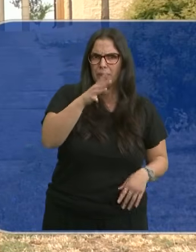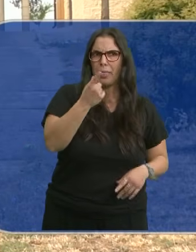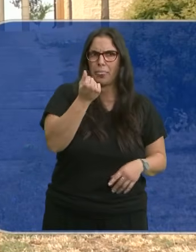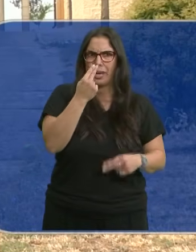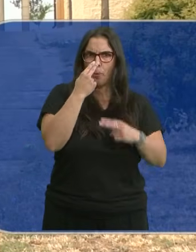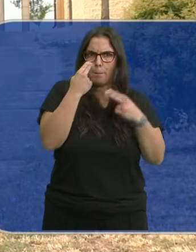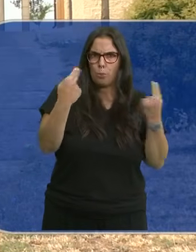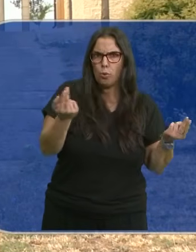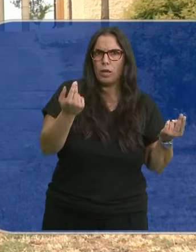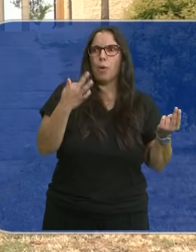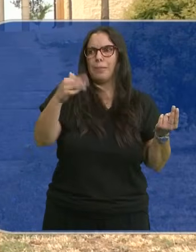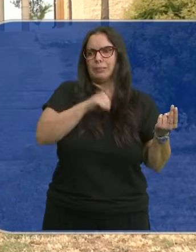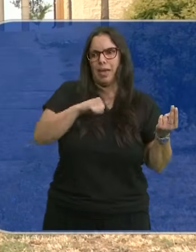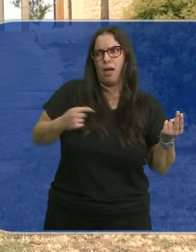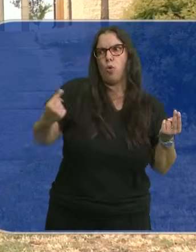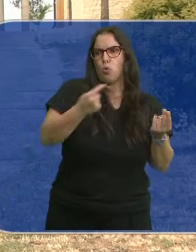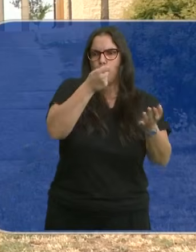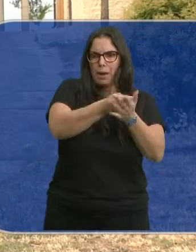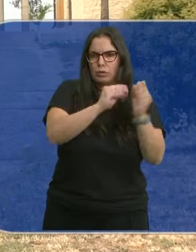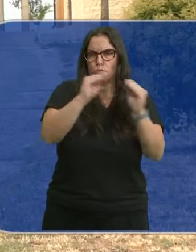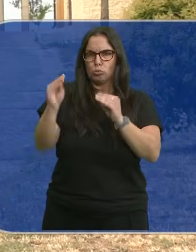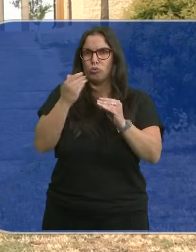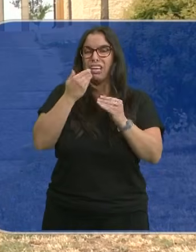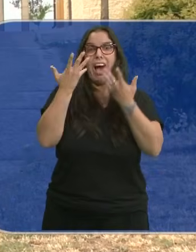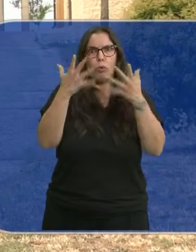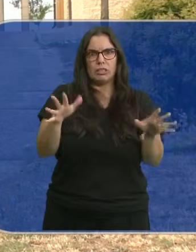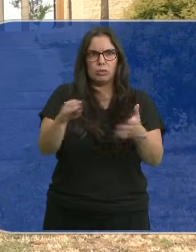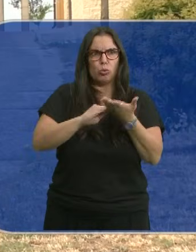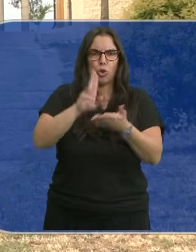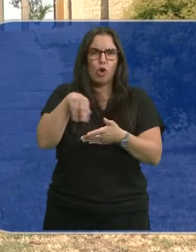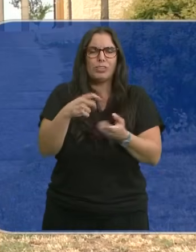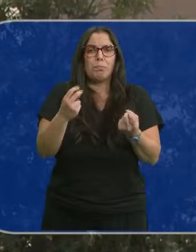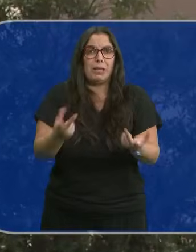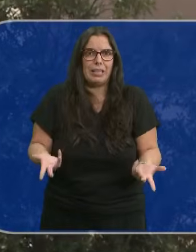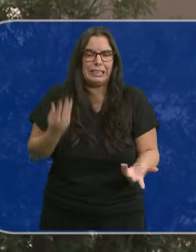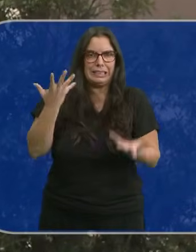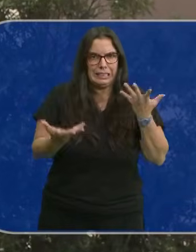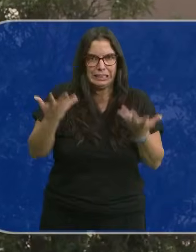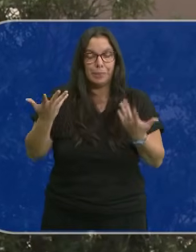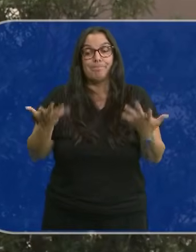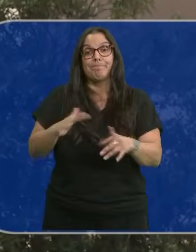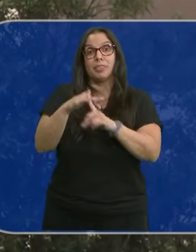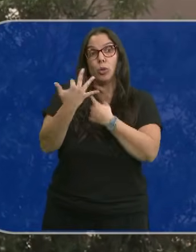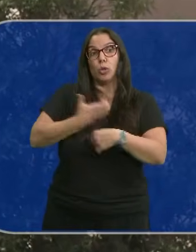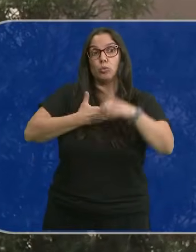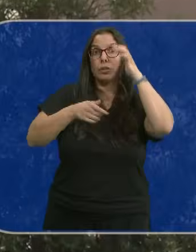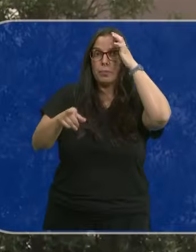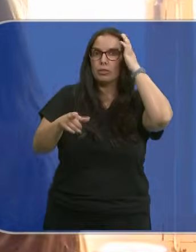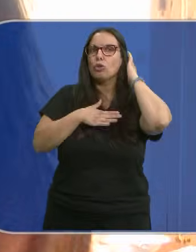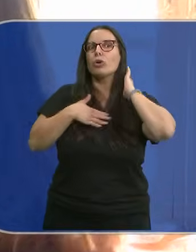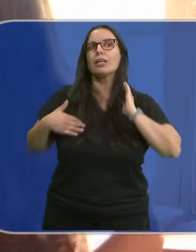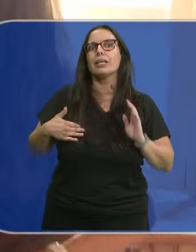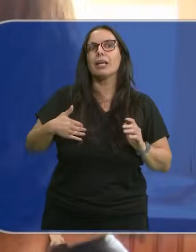público y dinero individual de cada vecino si con ello aún así no solucionamos el problema. Ante esta situación, el ayuntamiento